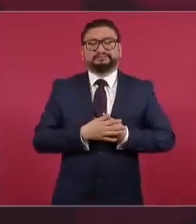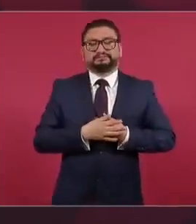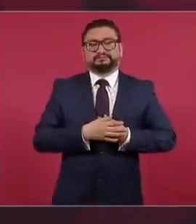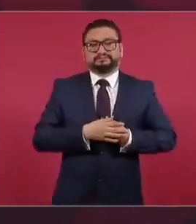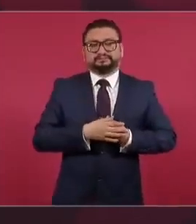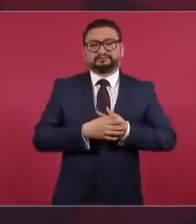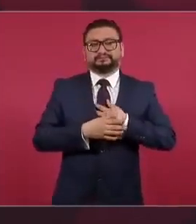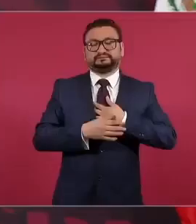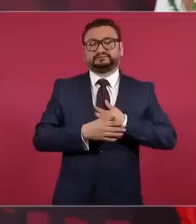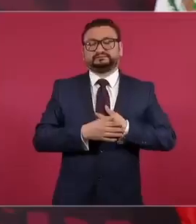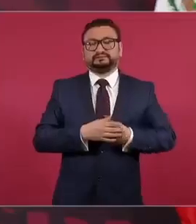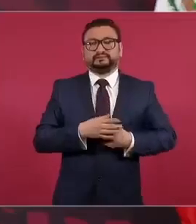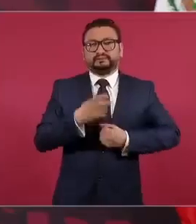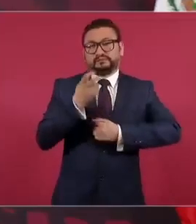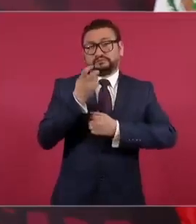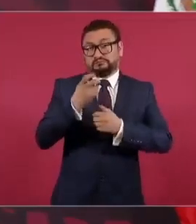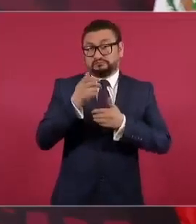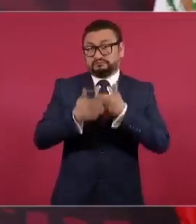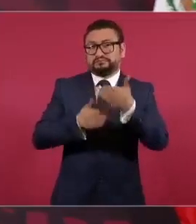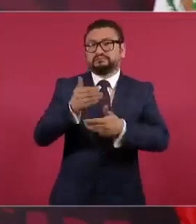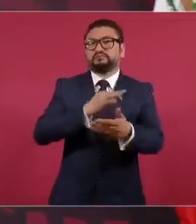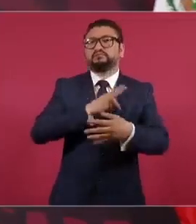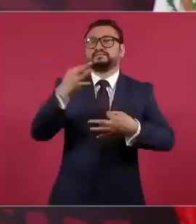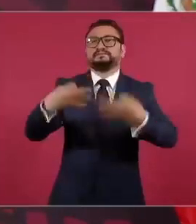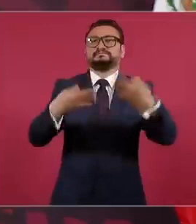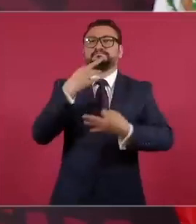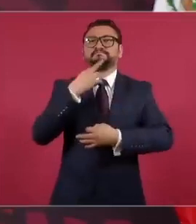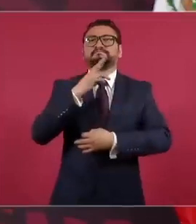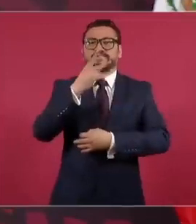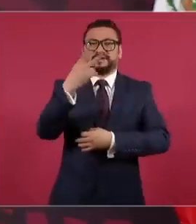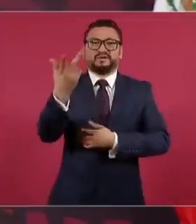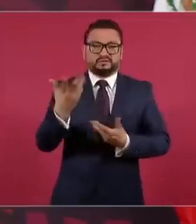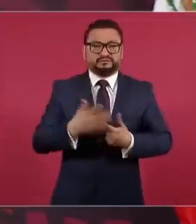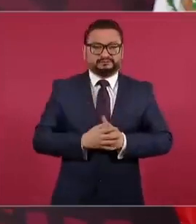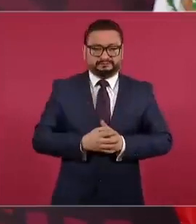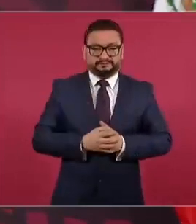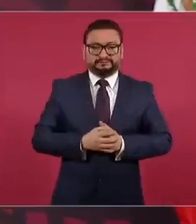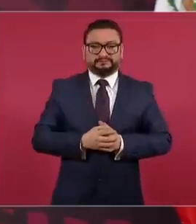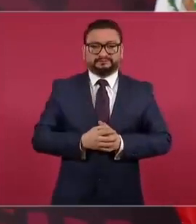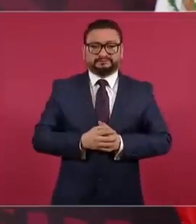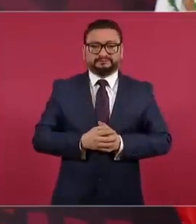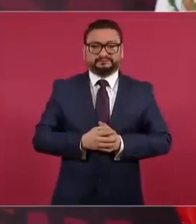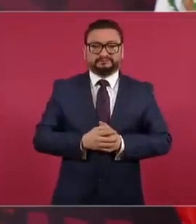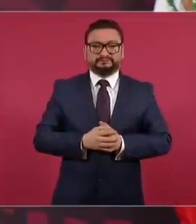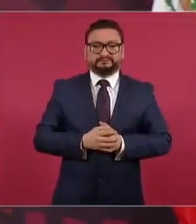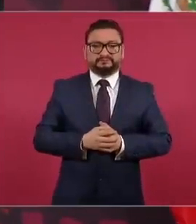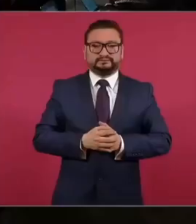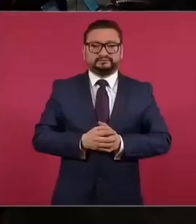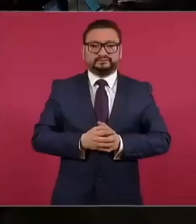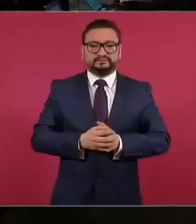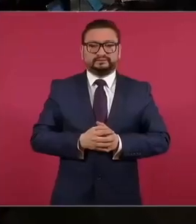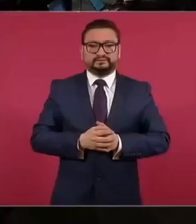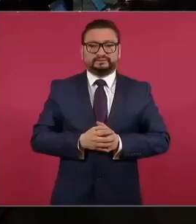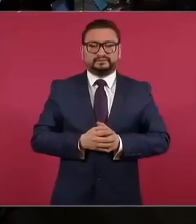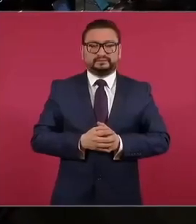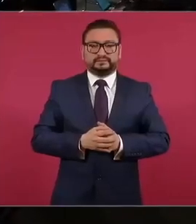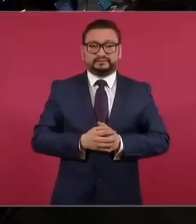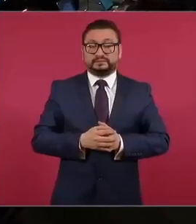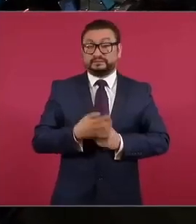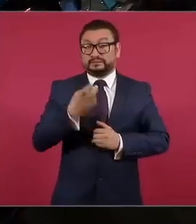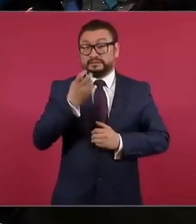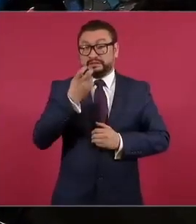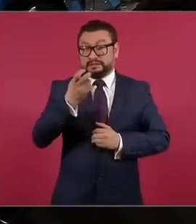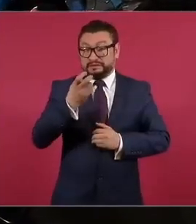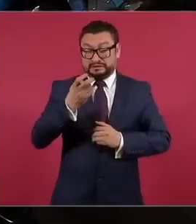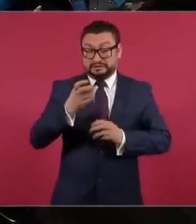solo así vamos a poder avanzar. Y esto no es un asunto que se va